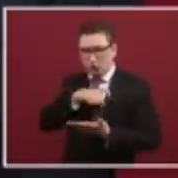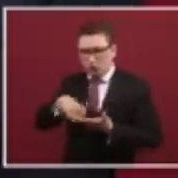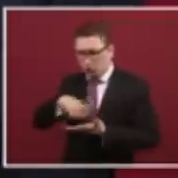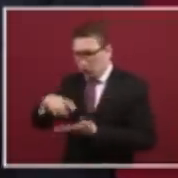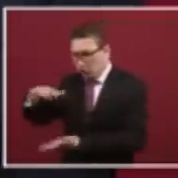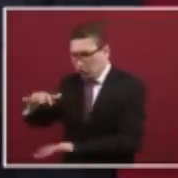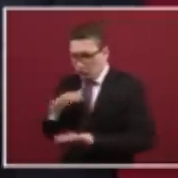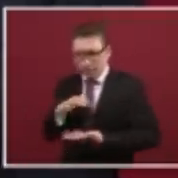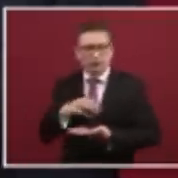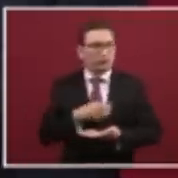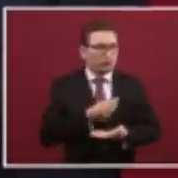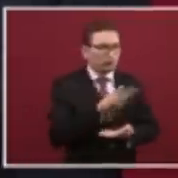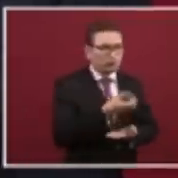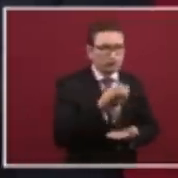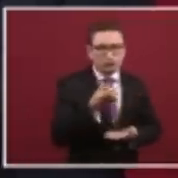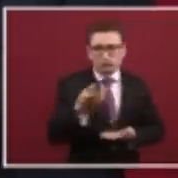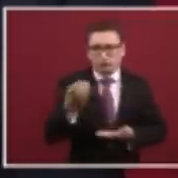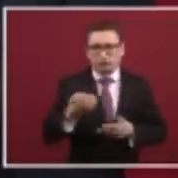un cuidadoso